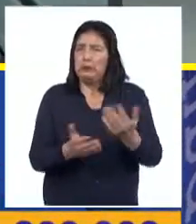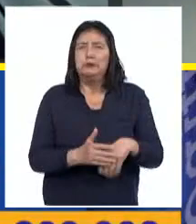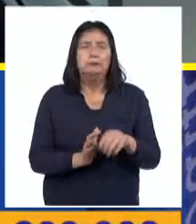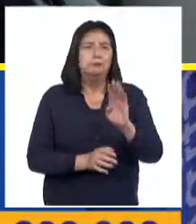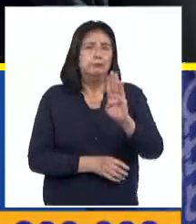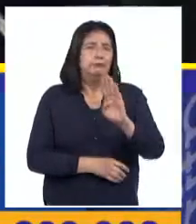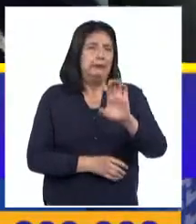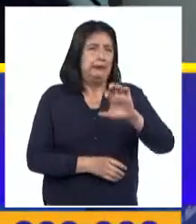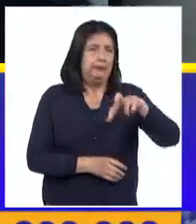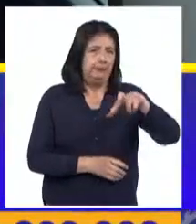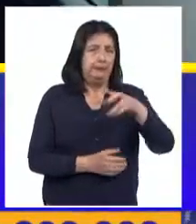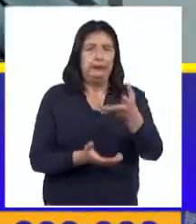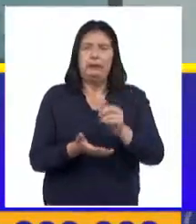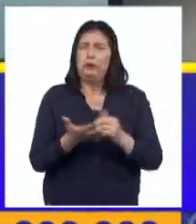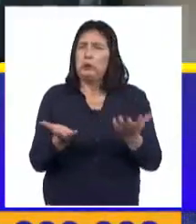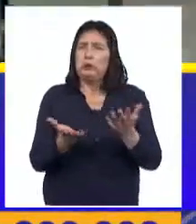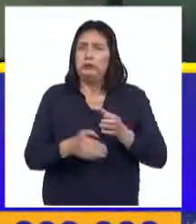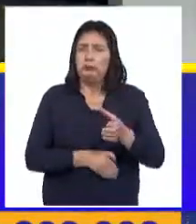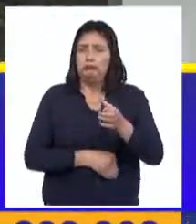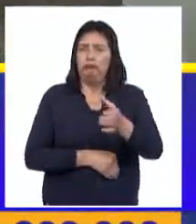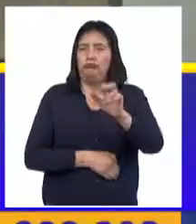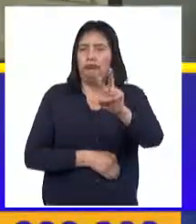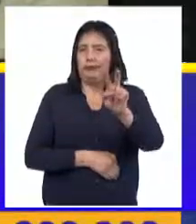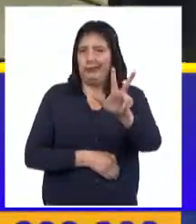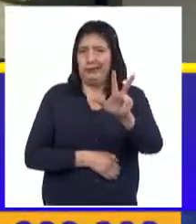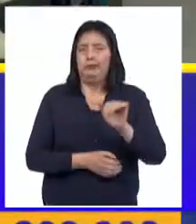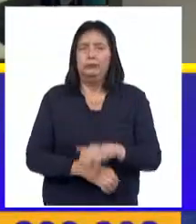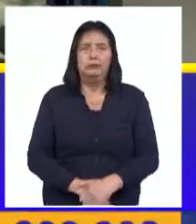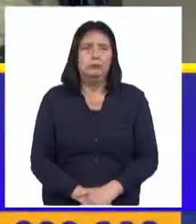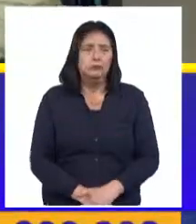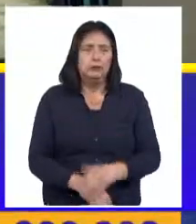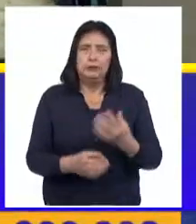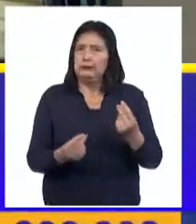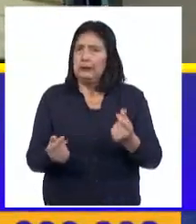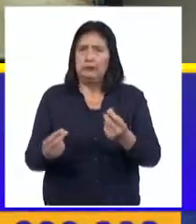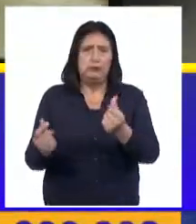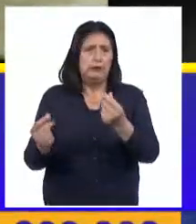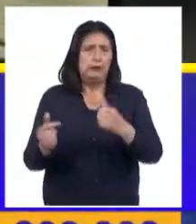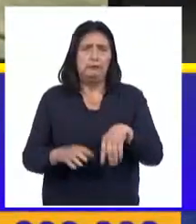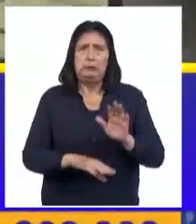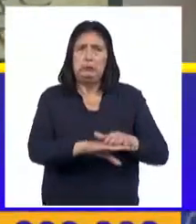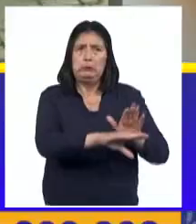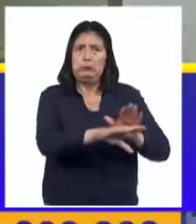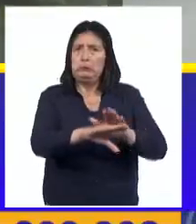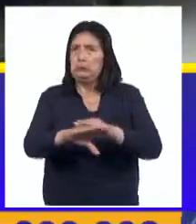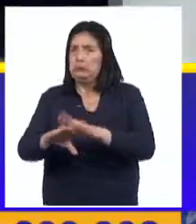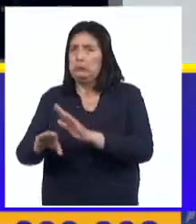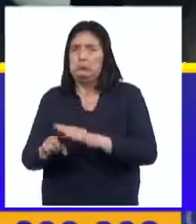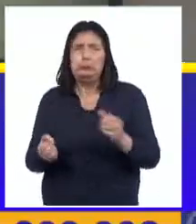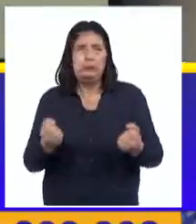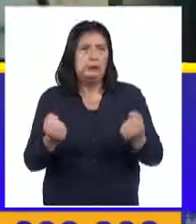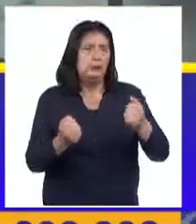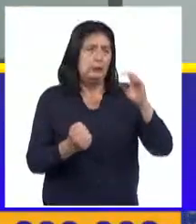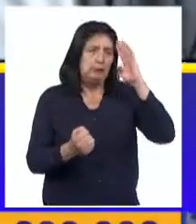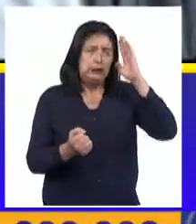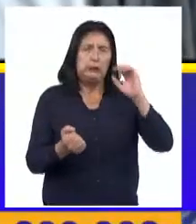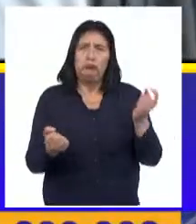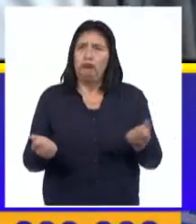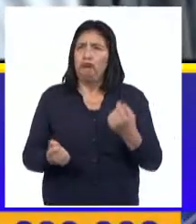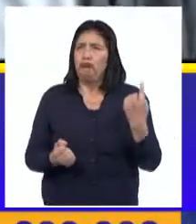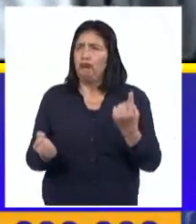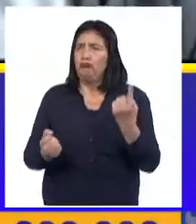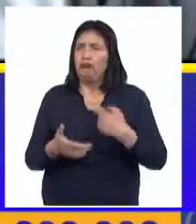agencia del Banco de Crédito del Perú en la cuadra 23. Inmediatamente se alertó a las unidades policiales que